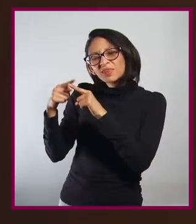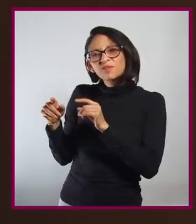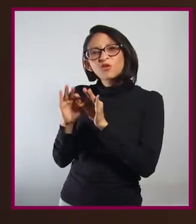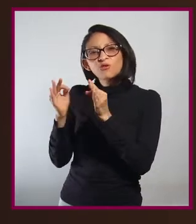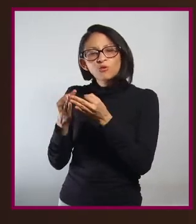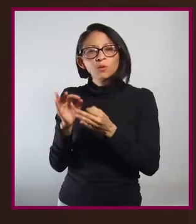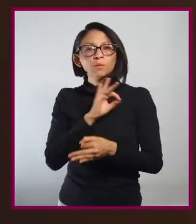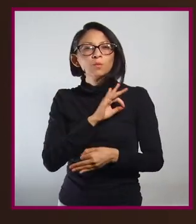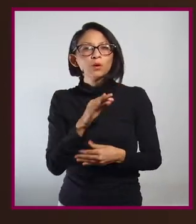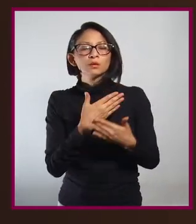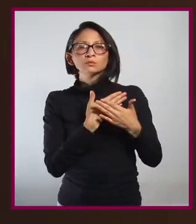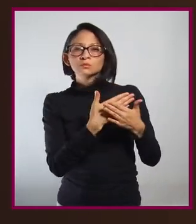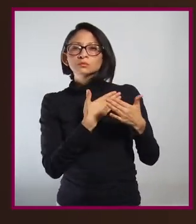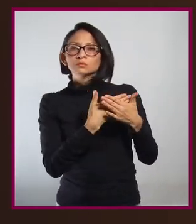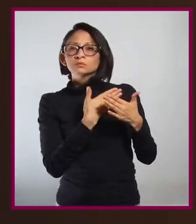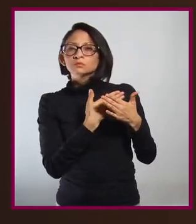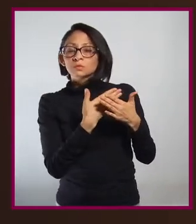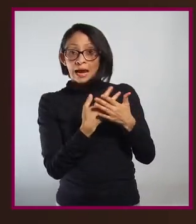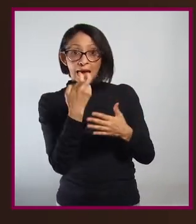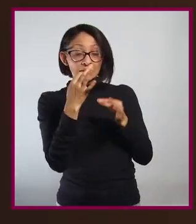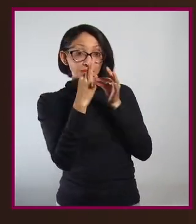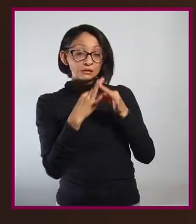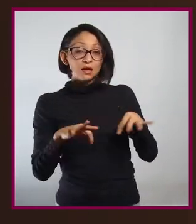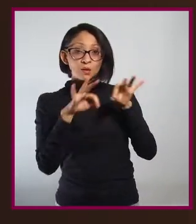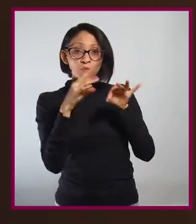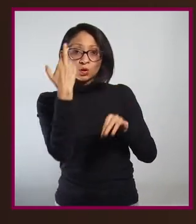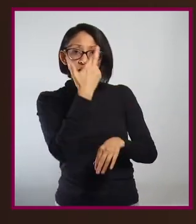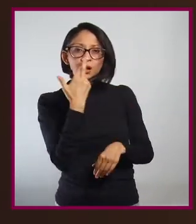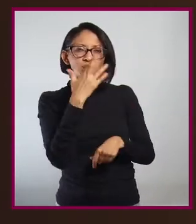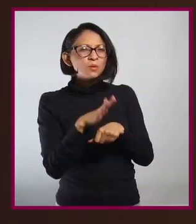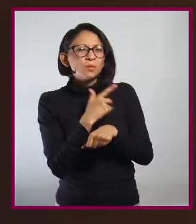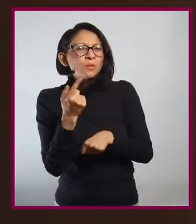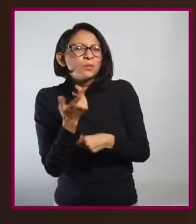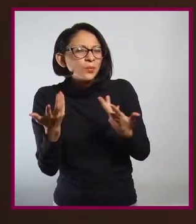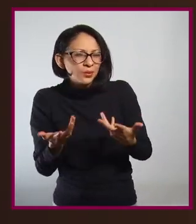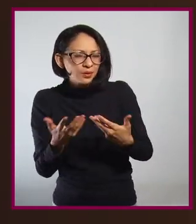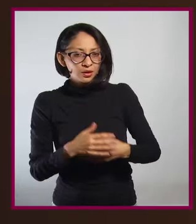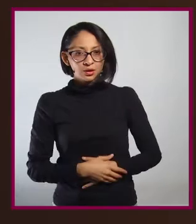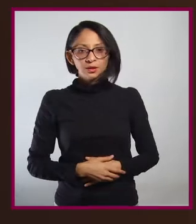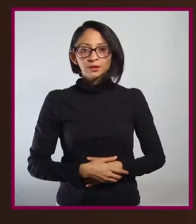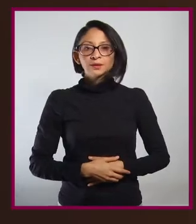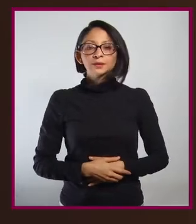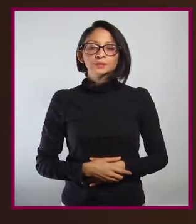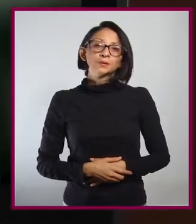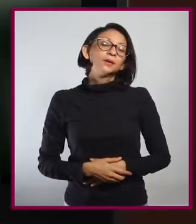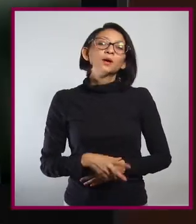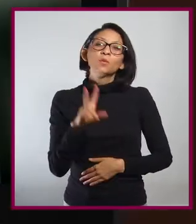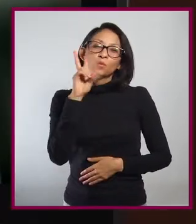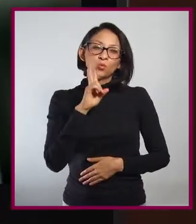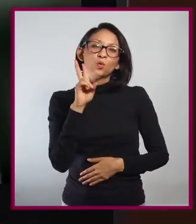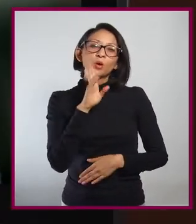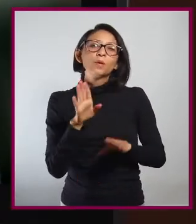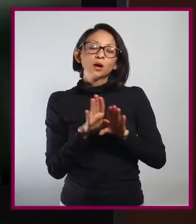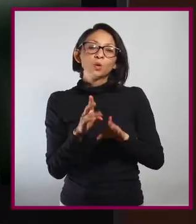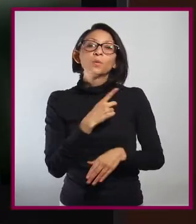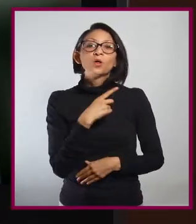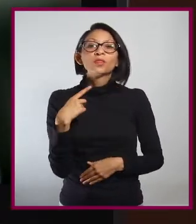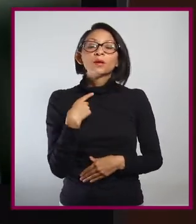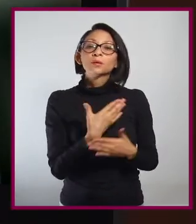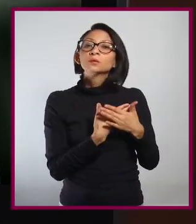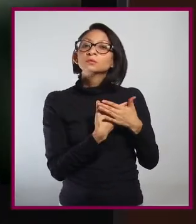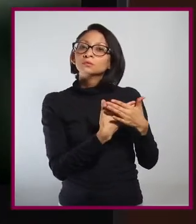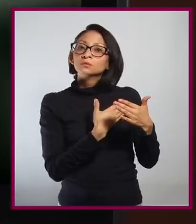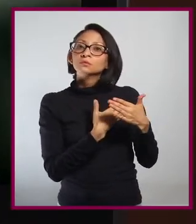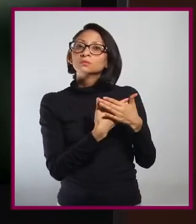el ritmo cardíaco y por qué es uno de los signos vitales que más frecuentemente se monitorean en una consulta médica? La forma más sencilla es